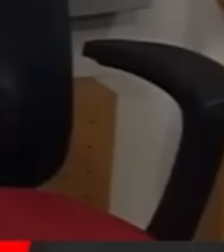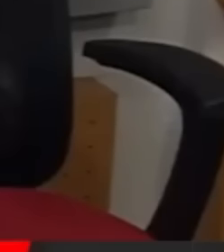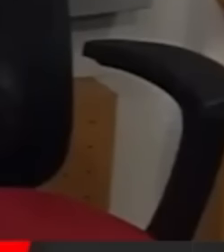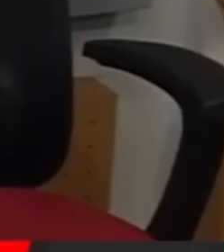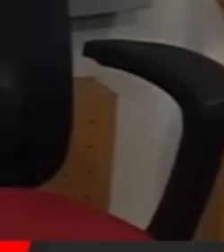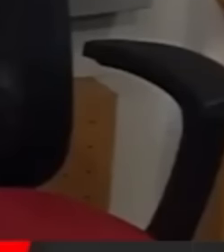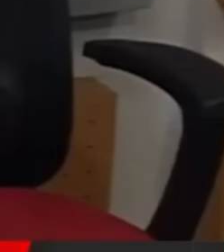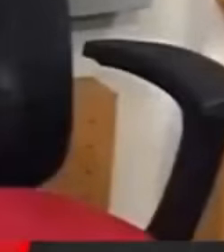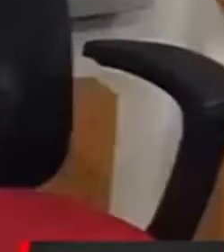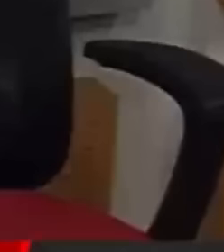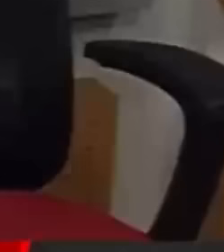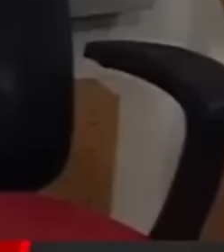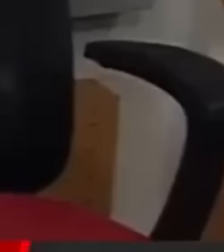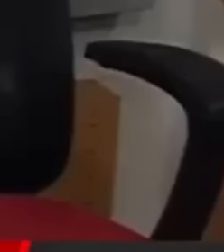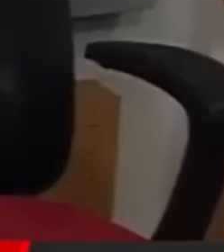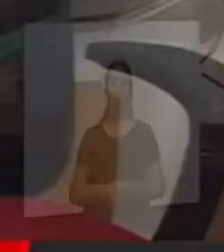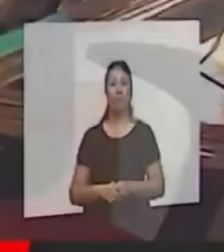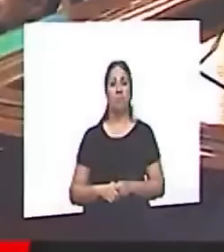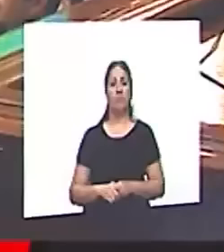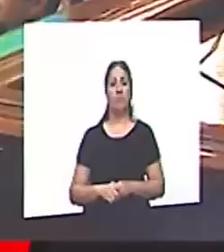ganen más que un senador.